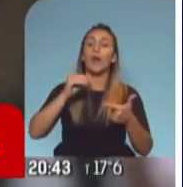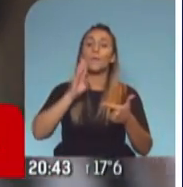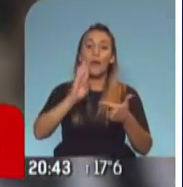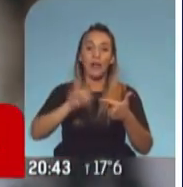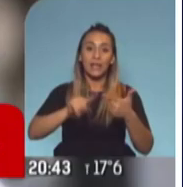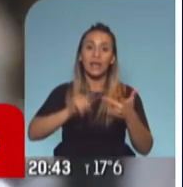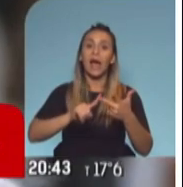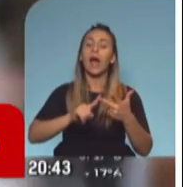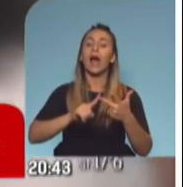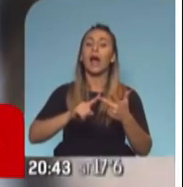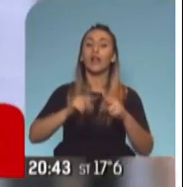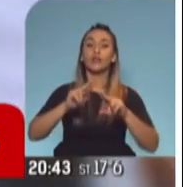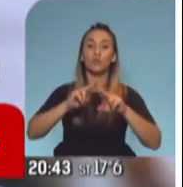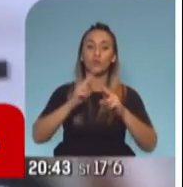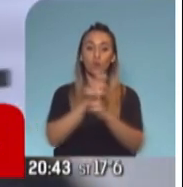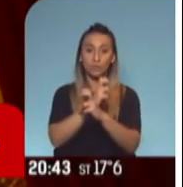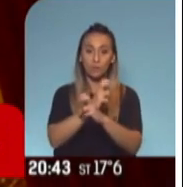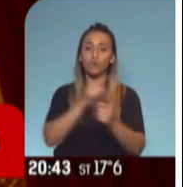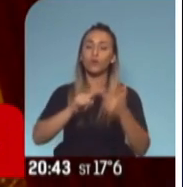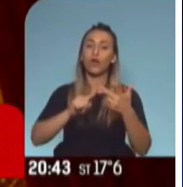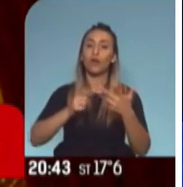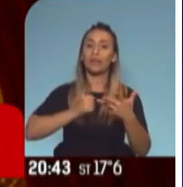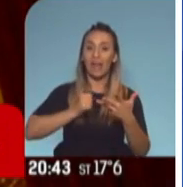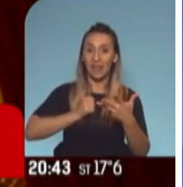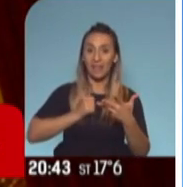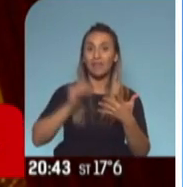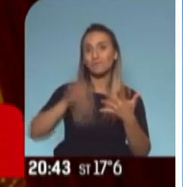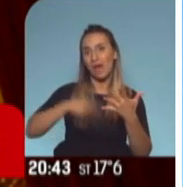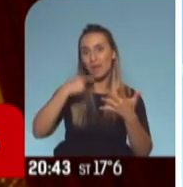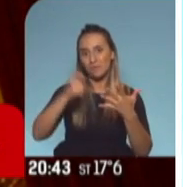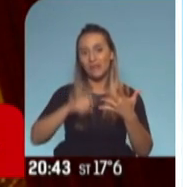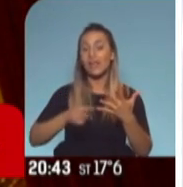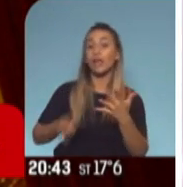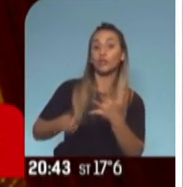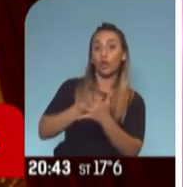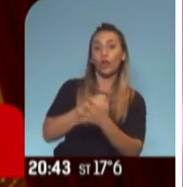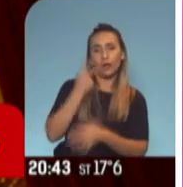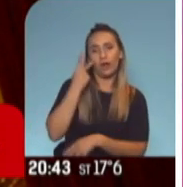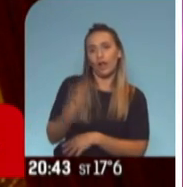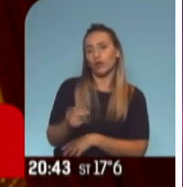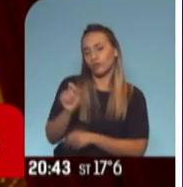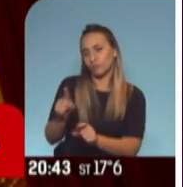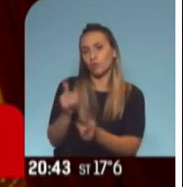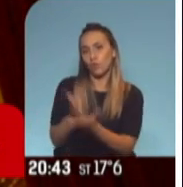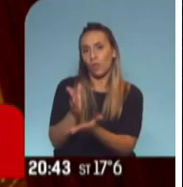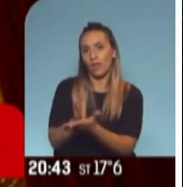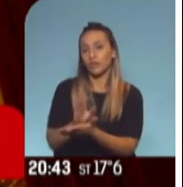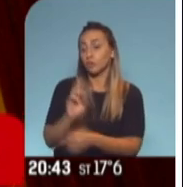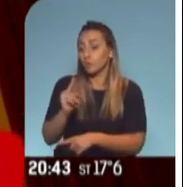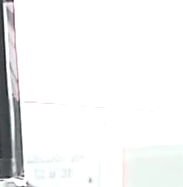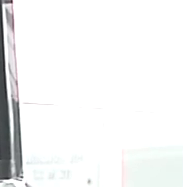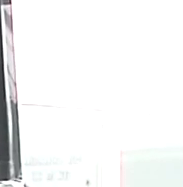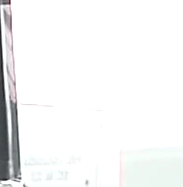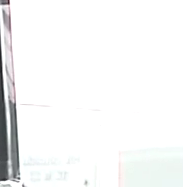Luxemburgo y Canadá como países que reconocen el derecho de morir dignamente.